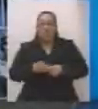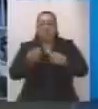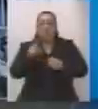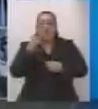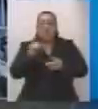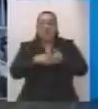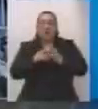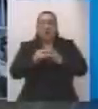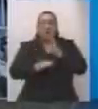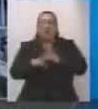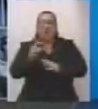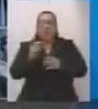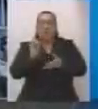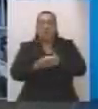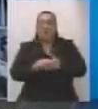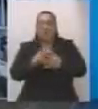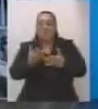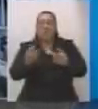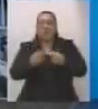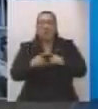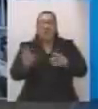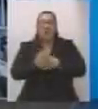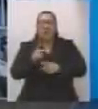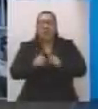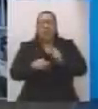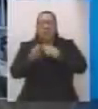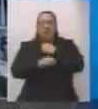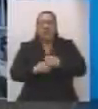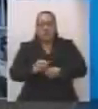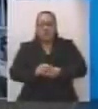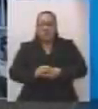esta teoría de las ventajas competitivas, mientras mayor sea la diferencia entre dos países,